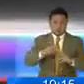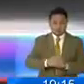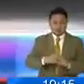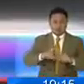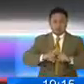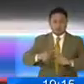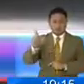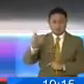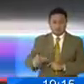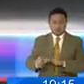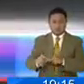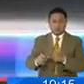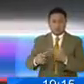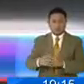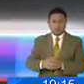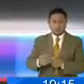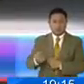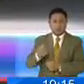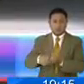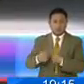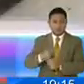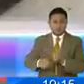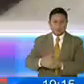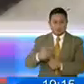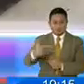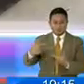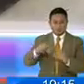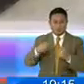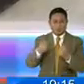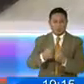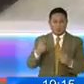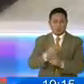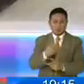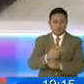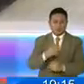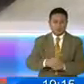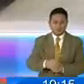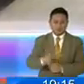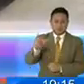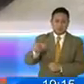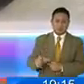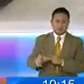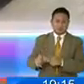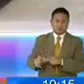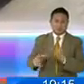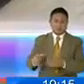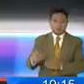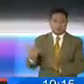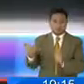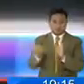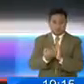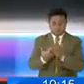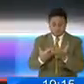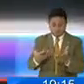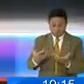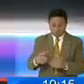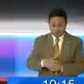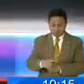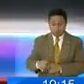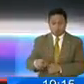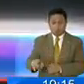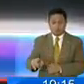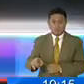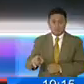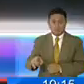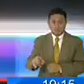era supuestamente un abastecedor de armamento y munición a grupos delictivos. El sospechoso no contaba con documento alguno que respalde la tenencia